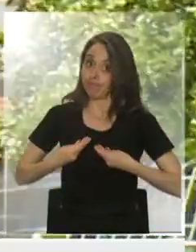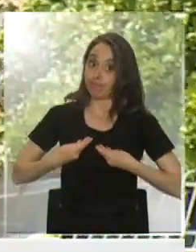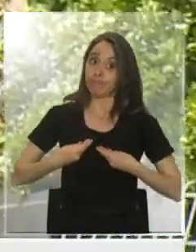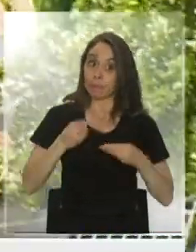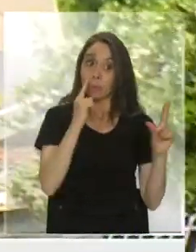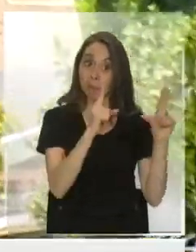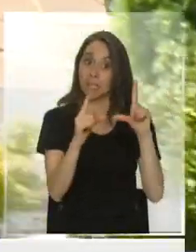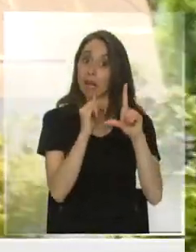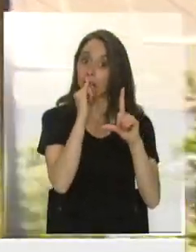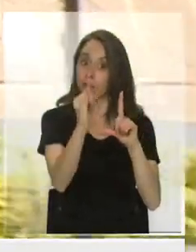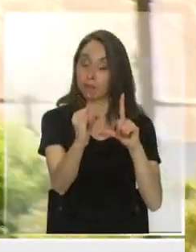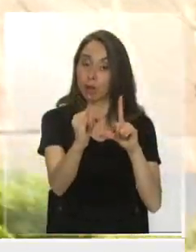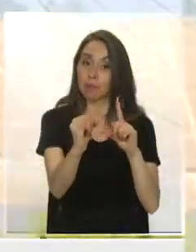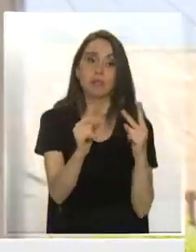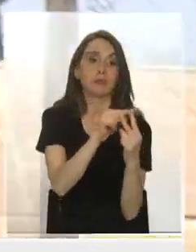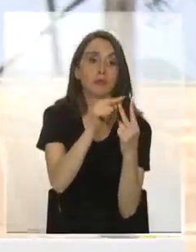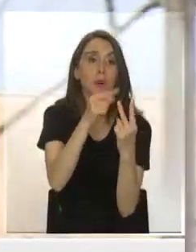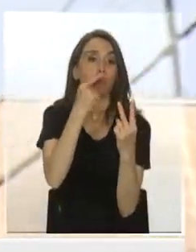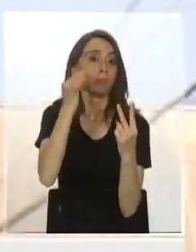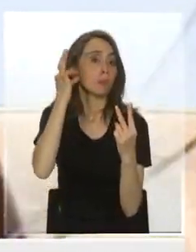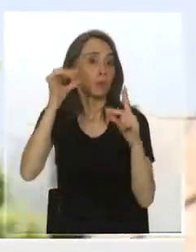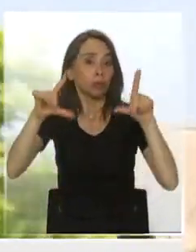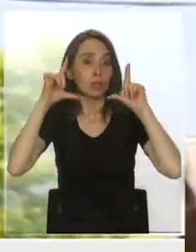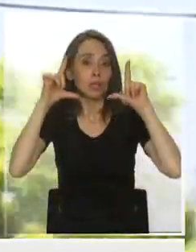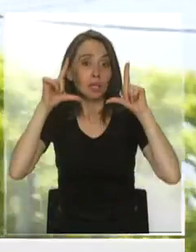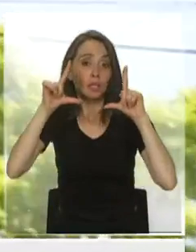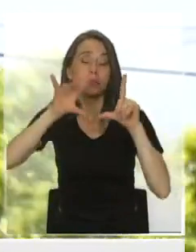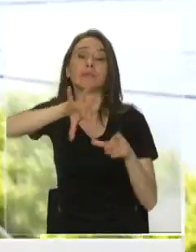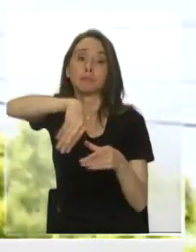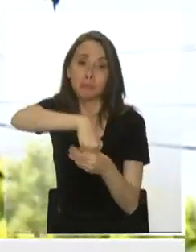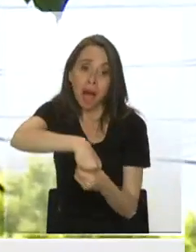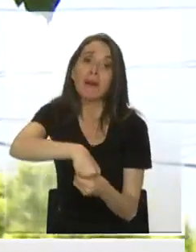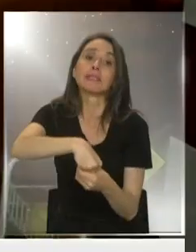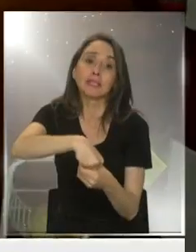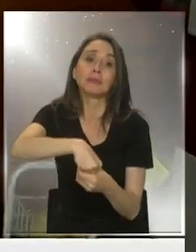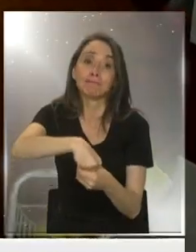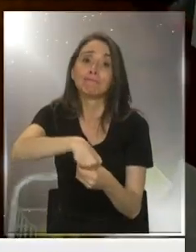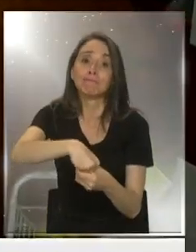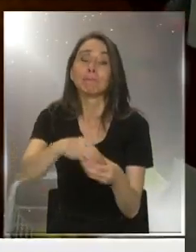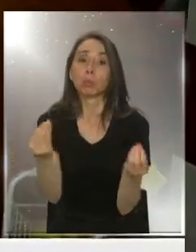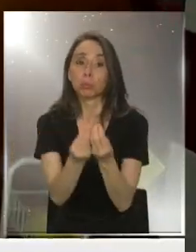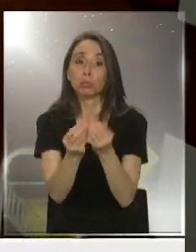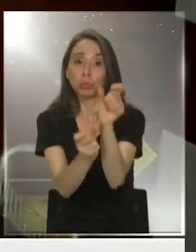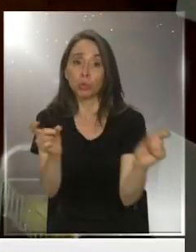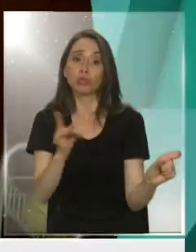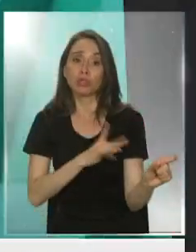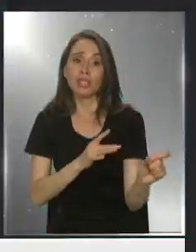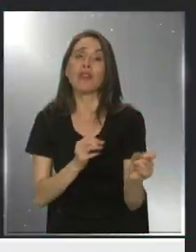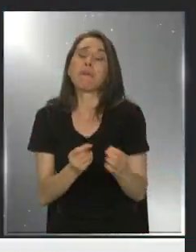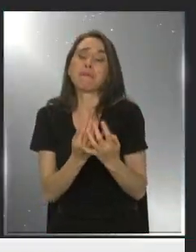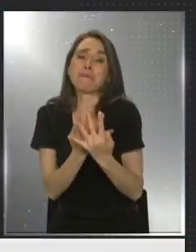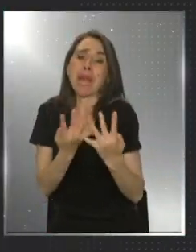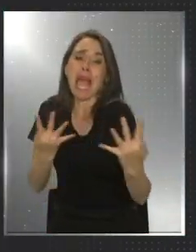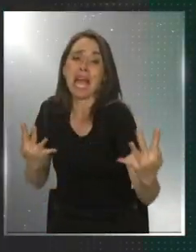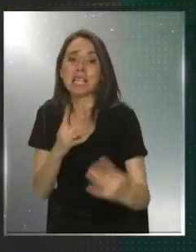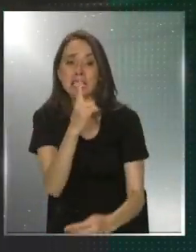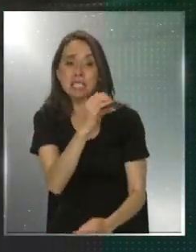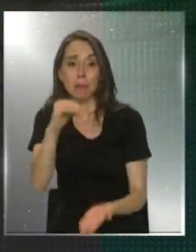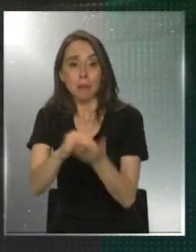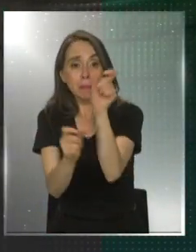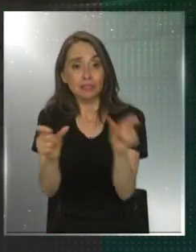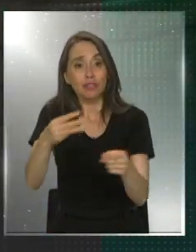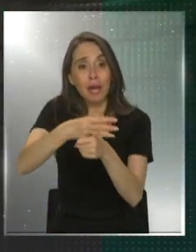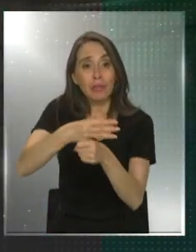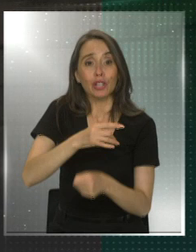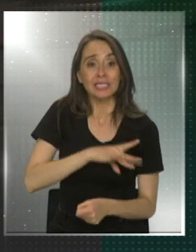dato, del que nuestros protagonistas también son parte y probablemente muchos chilenos más. 100.000 adultos mayores